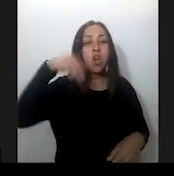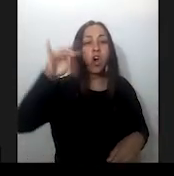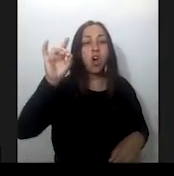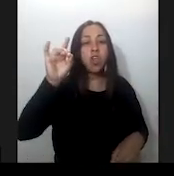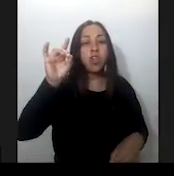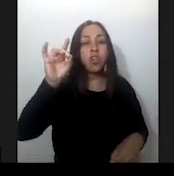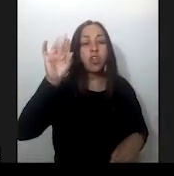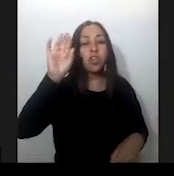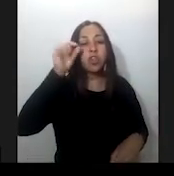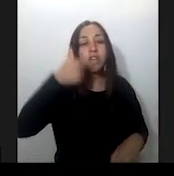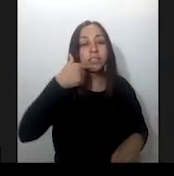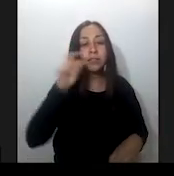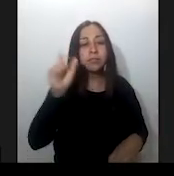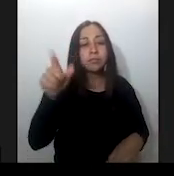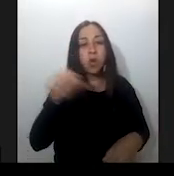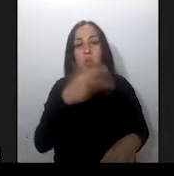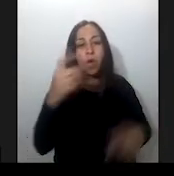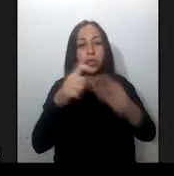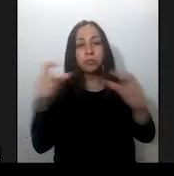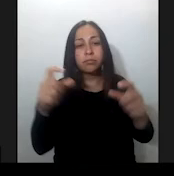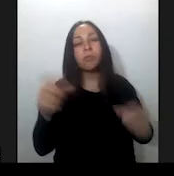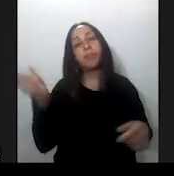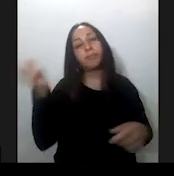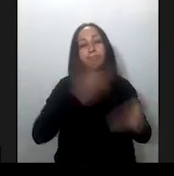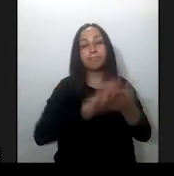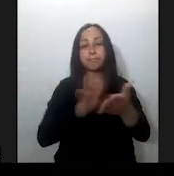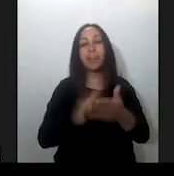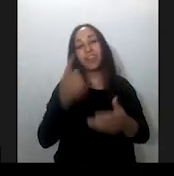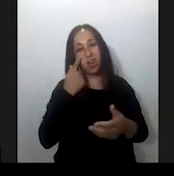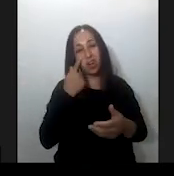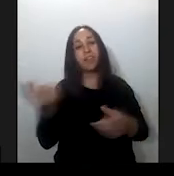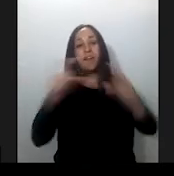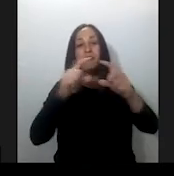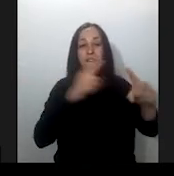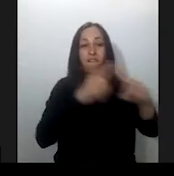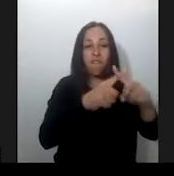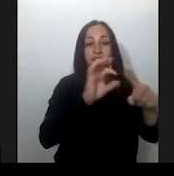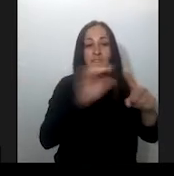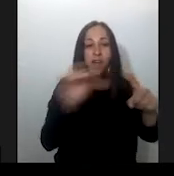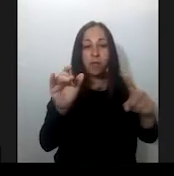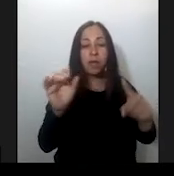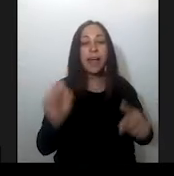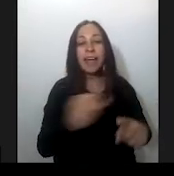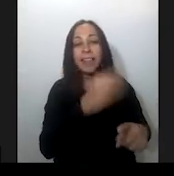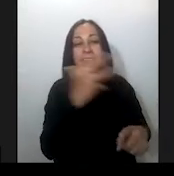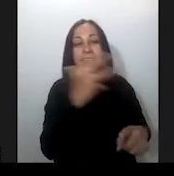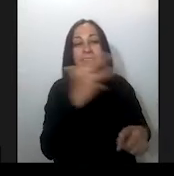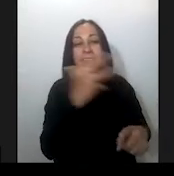Entonces un poco más de lo que ya conocemos. Vamos a ir a fórmulas. Bien, acá le vamos a poner cantidad